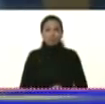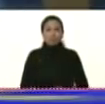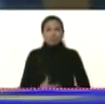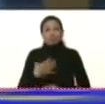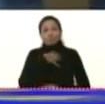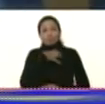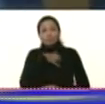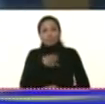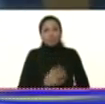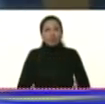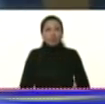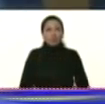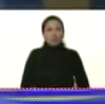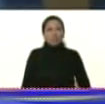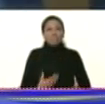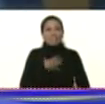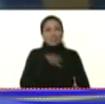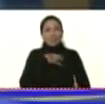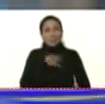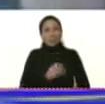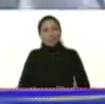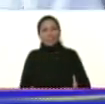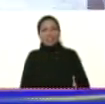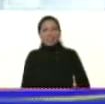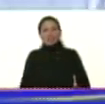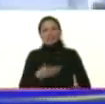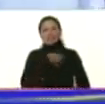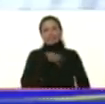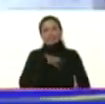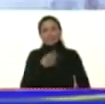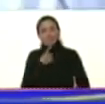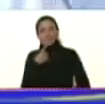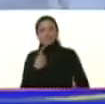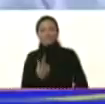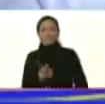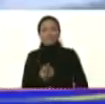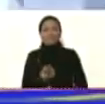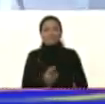no podrán, y no podrá.